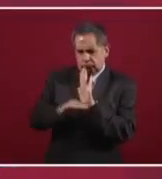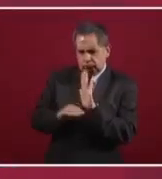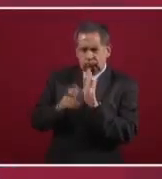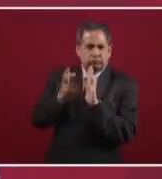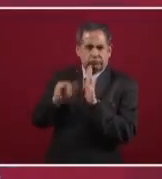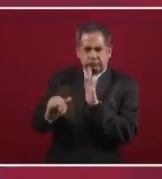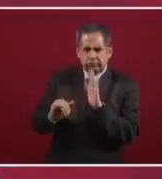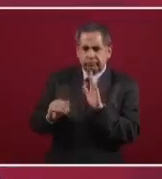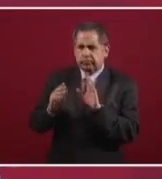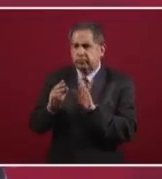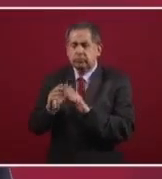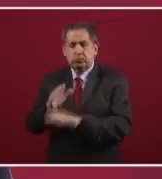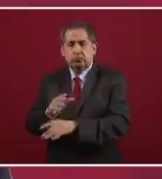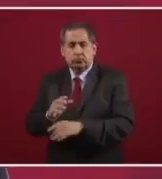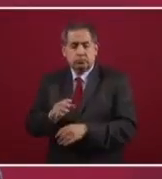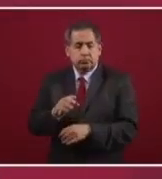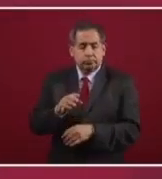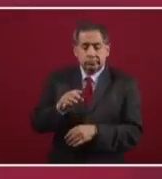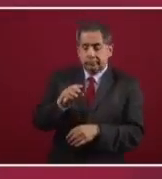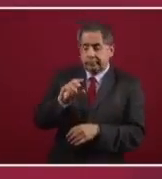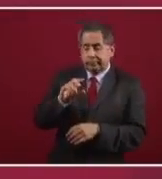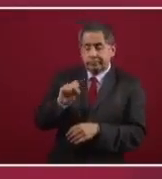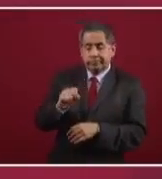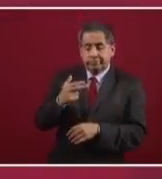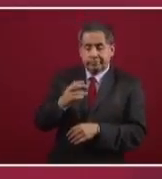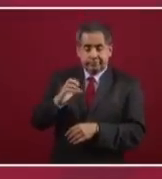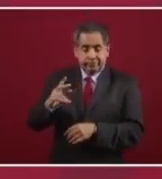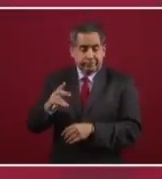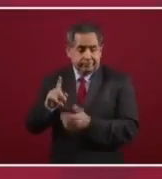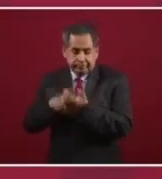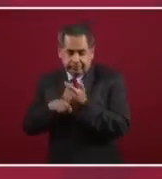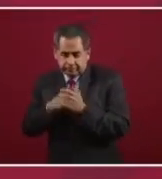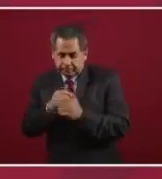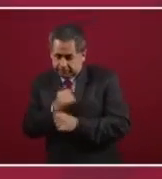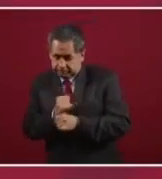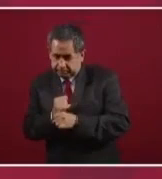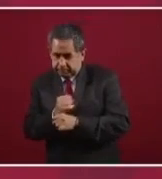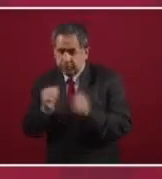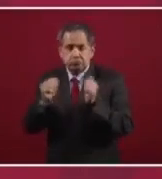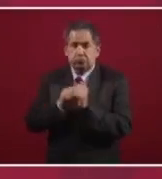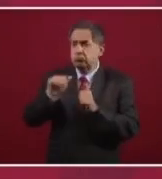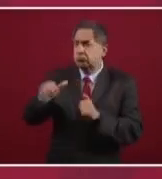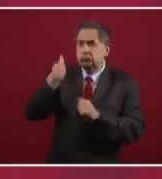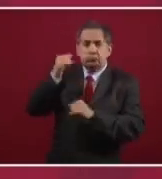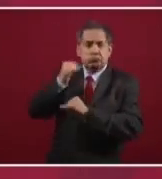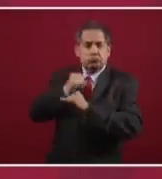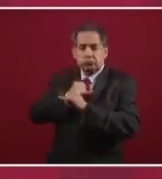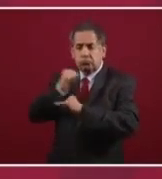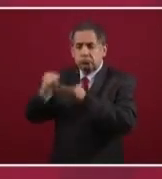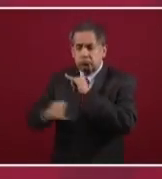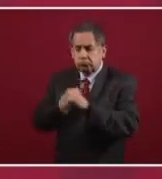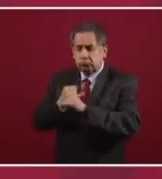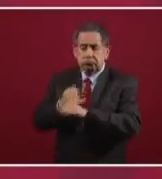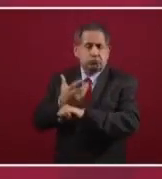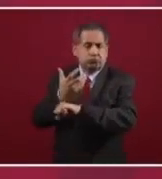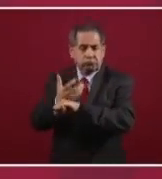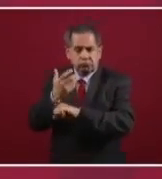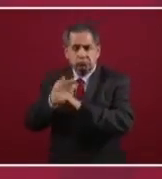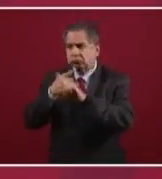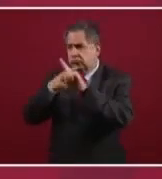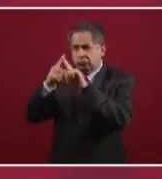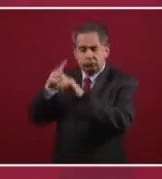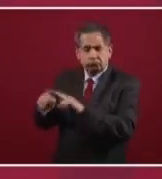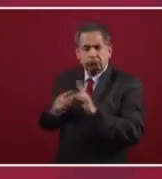Inteligencia financiera de Hacienda tiene relación con organismos financieros de Estados Unidos